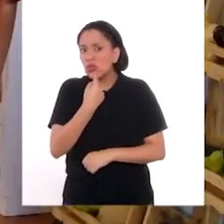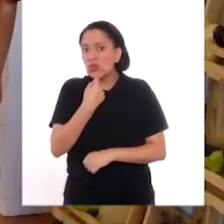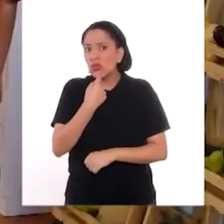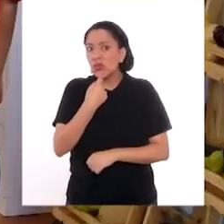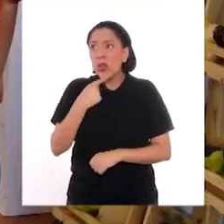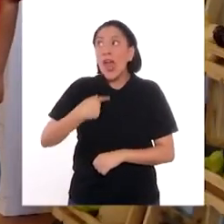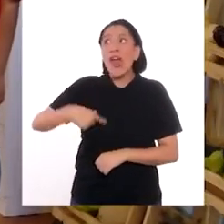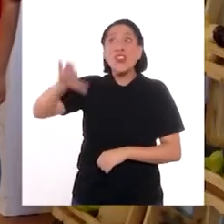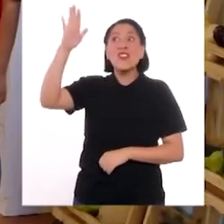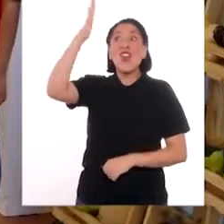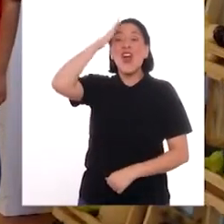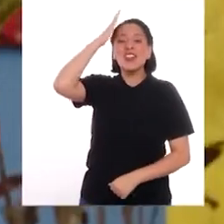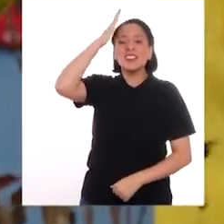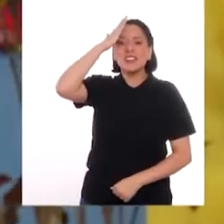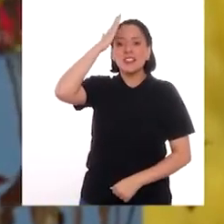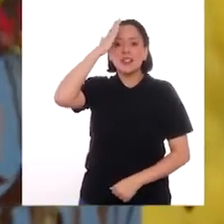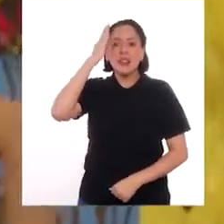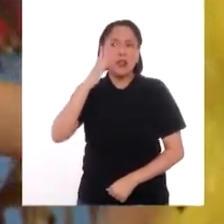yo sé.